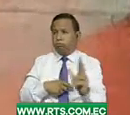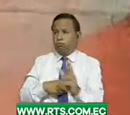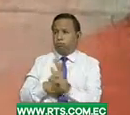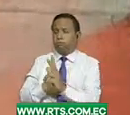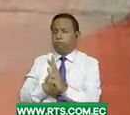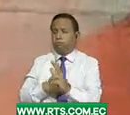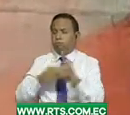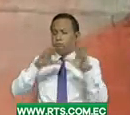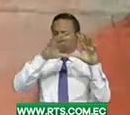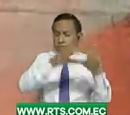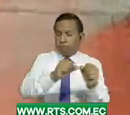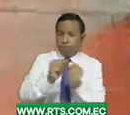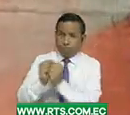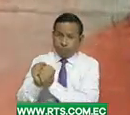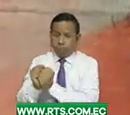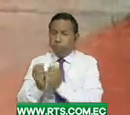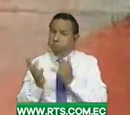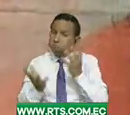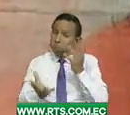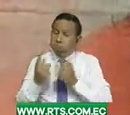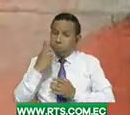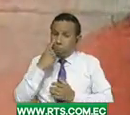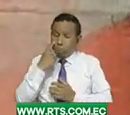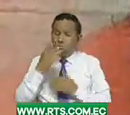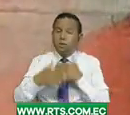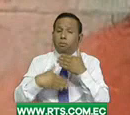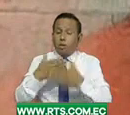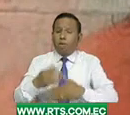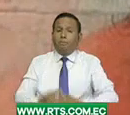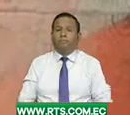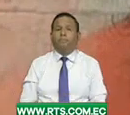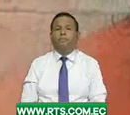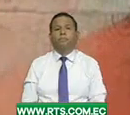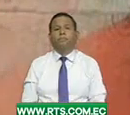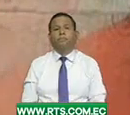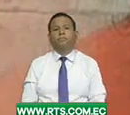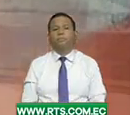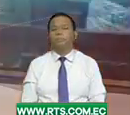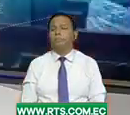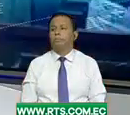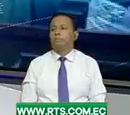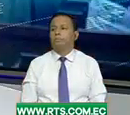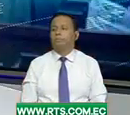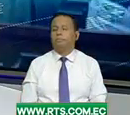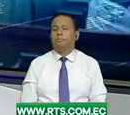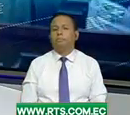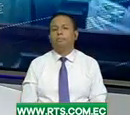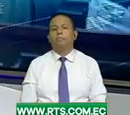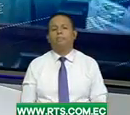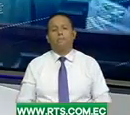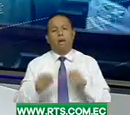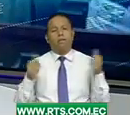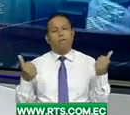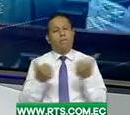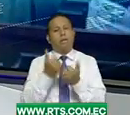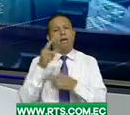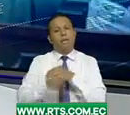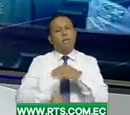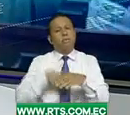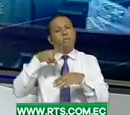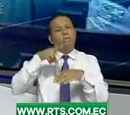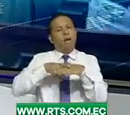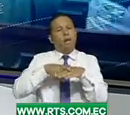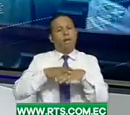poderlos ubicar. Informó Jorge Salazar. En la Asamblea Nacional se creó